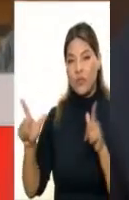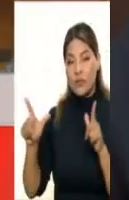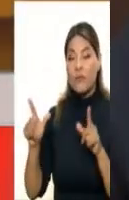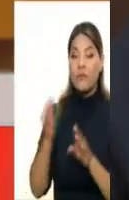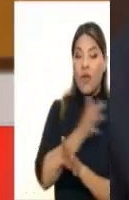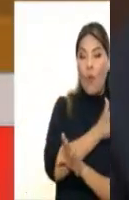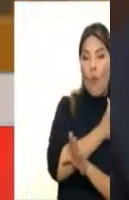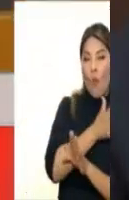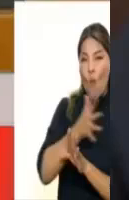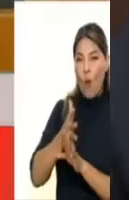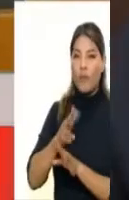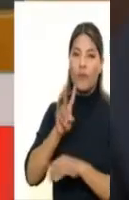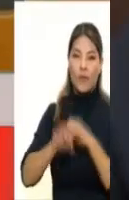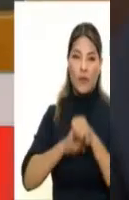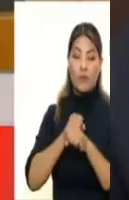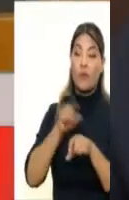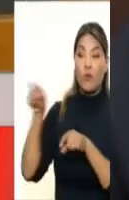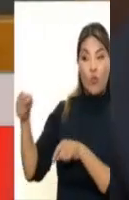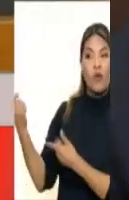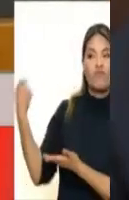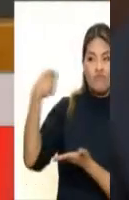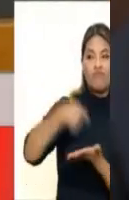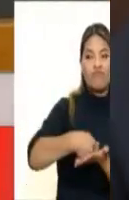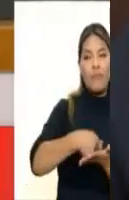sala dispuso un pago solidario de